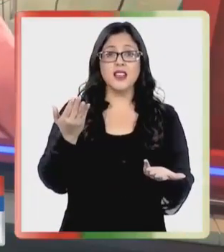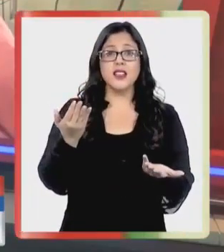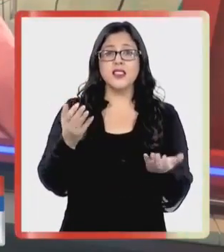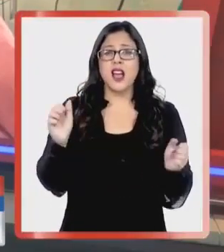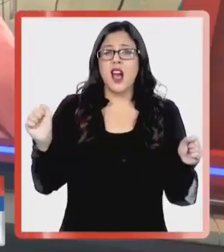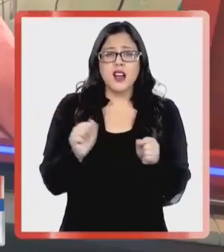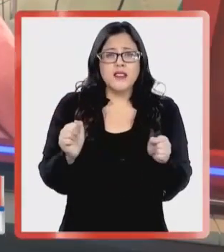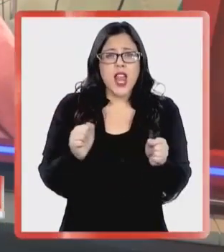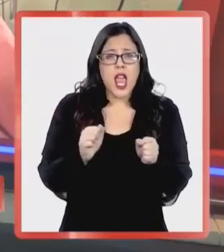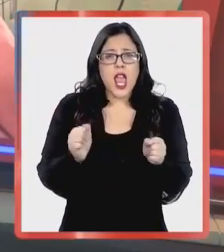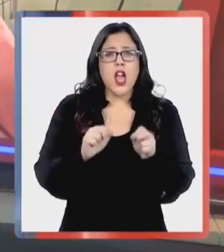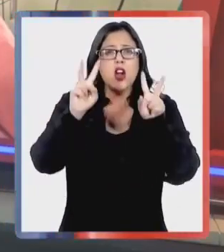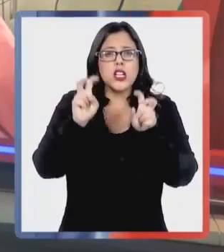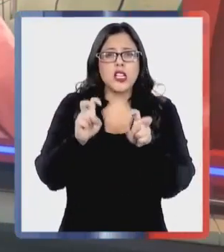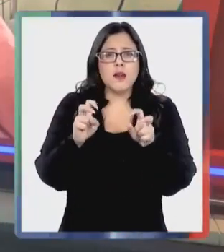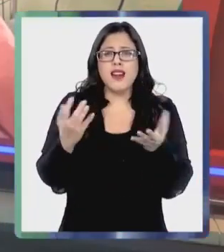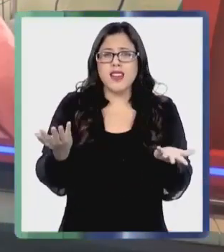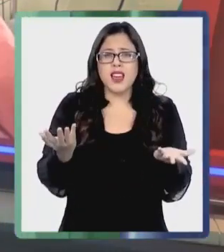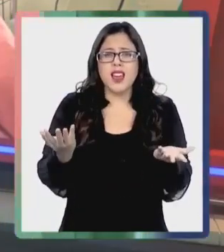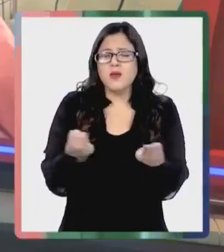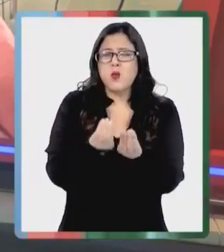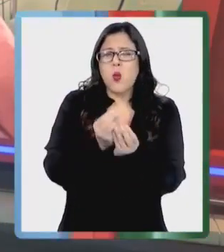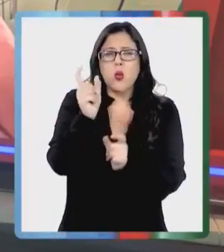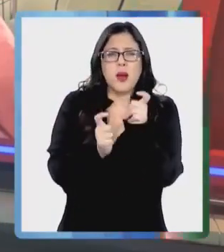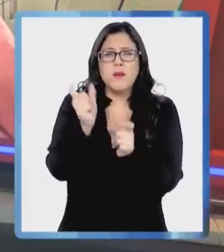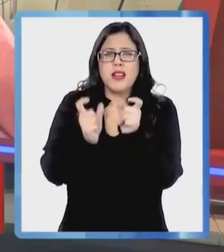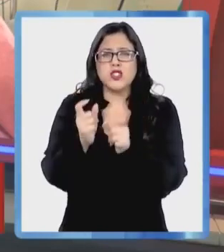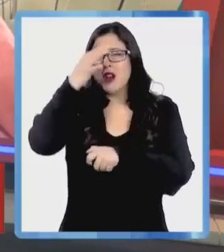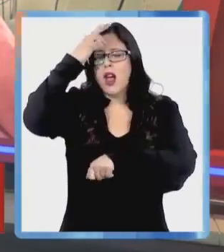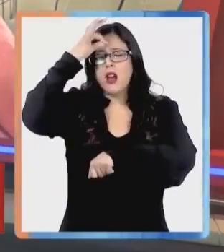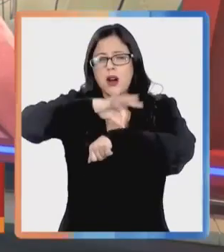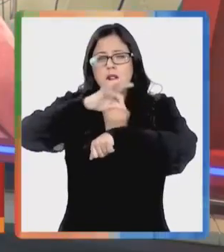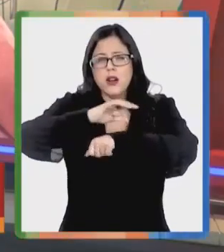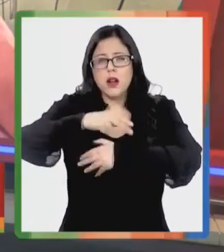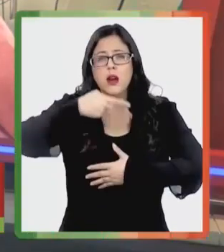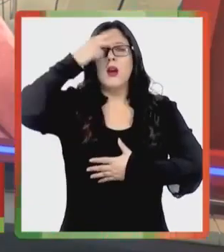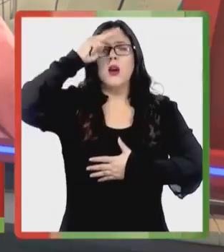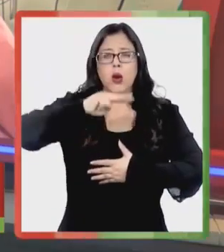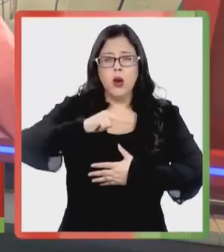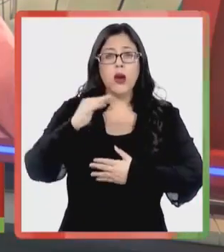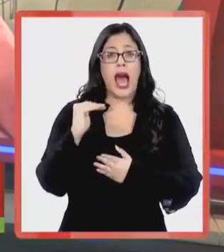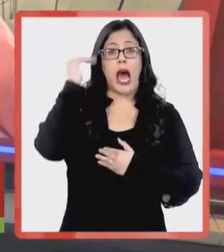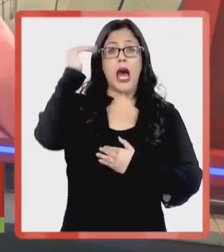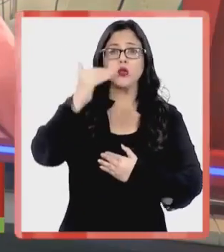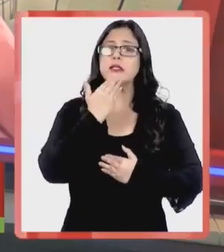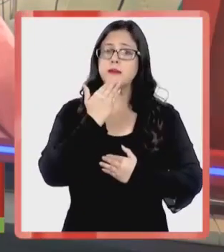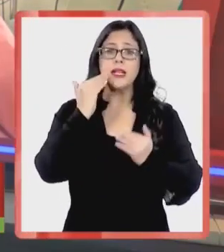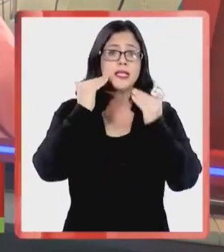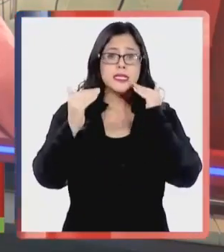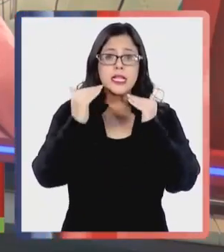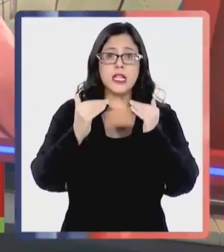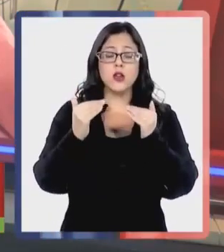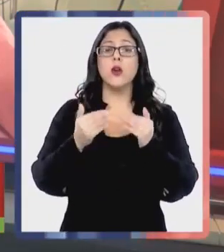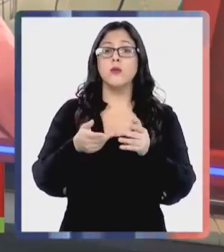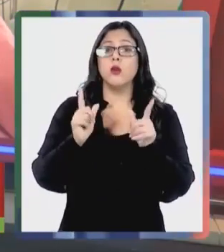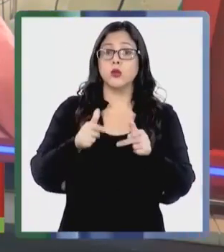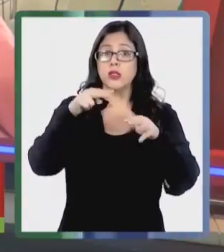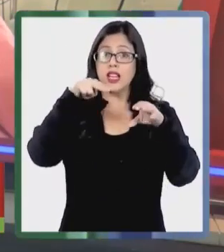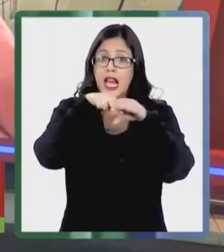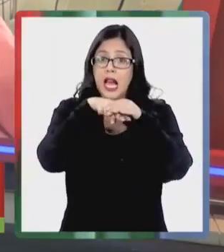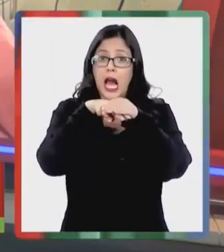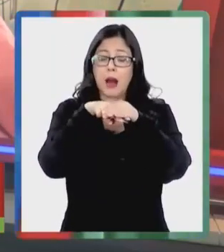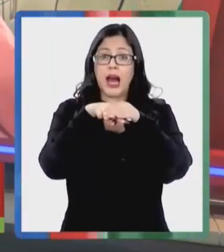esta etapa fría del año con la llegada de gran cantidad de pacientes con virus respiratorios, adultos y niños. Afortunadamente, la ocupación de